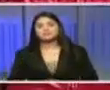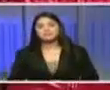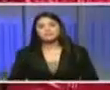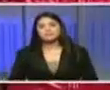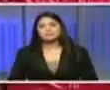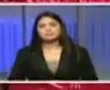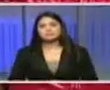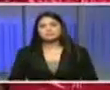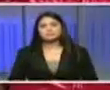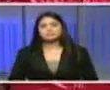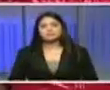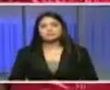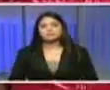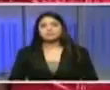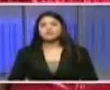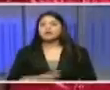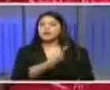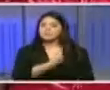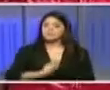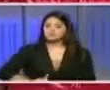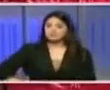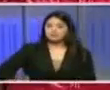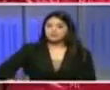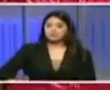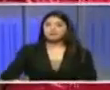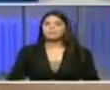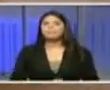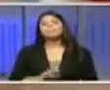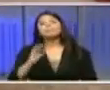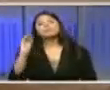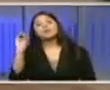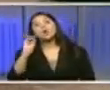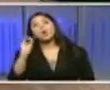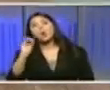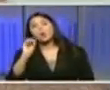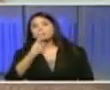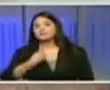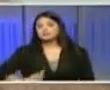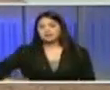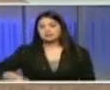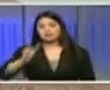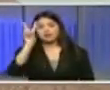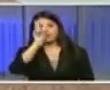de las atribuciones del presidente o presidenta de la República.